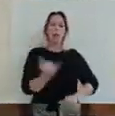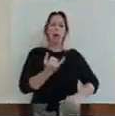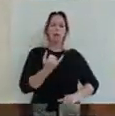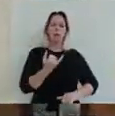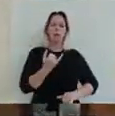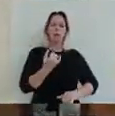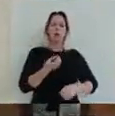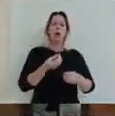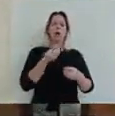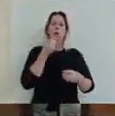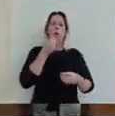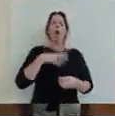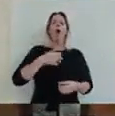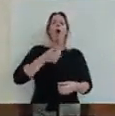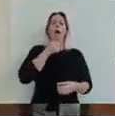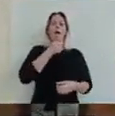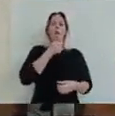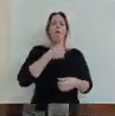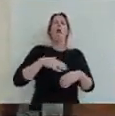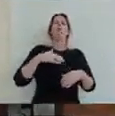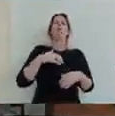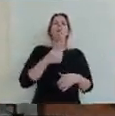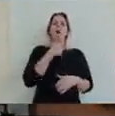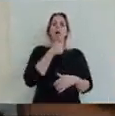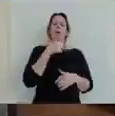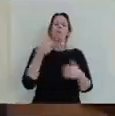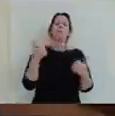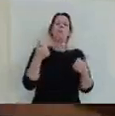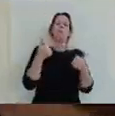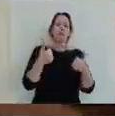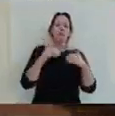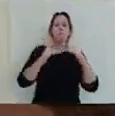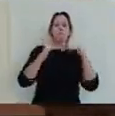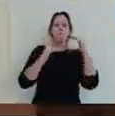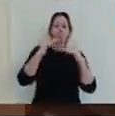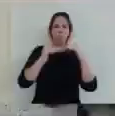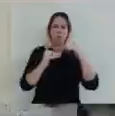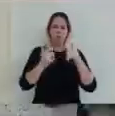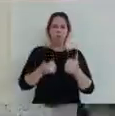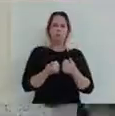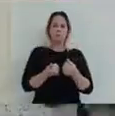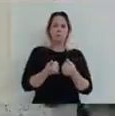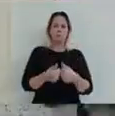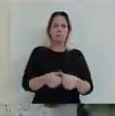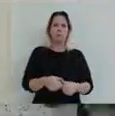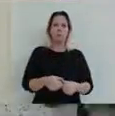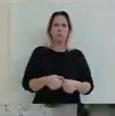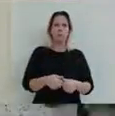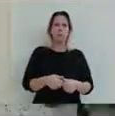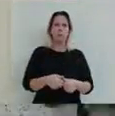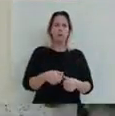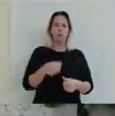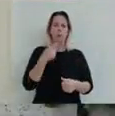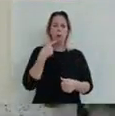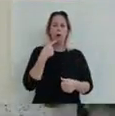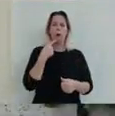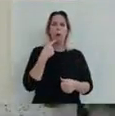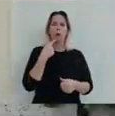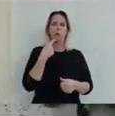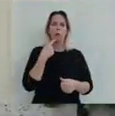y estado de agua potable en la ciudad de Paso de los Libres. Artículo 2. Conocer las medidas y procedimientos tomados por la entidad para asegurar